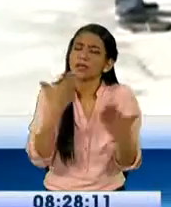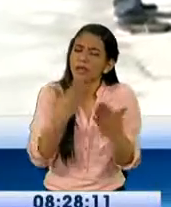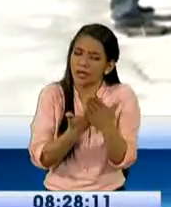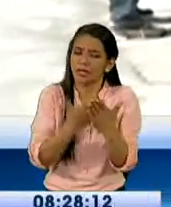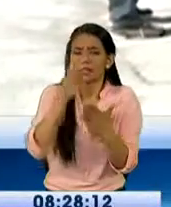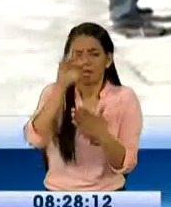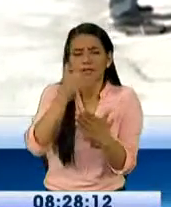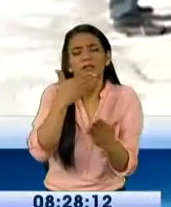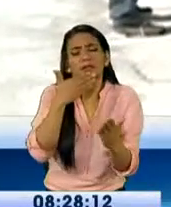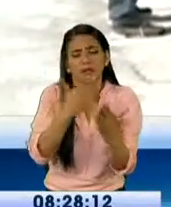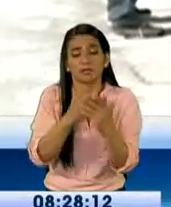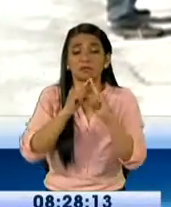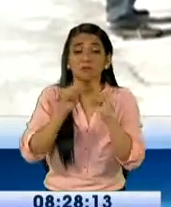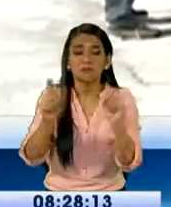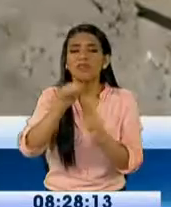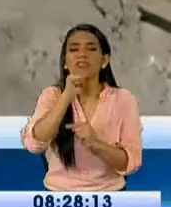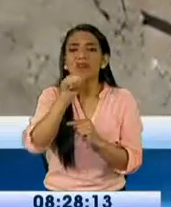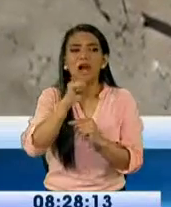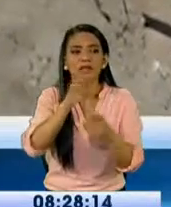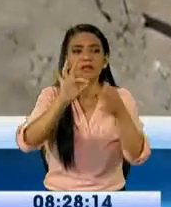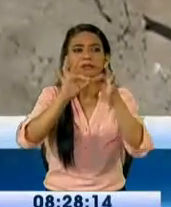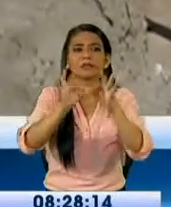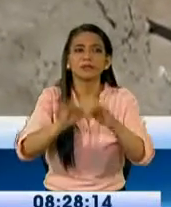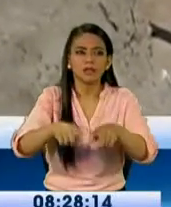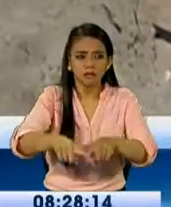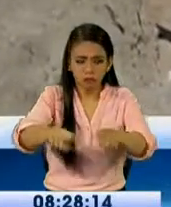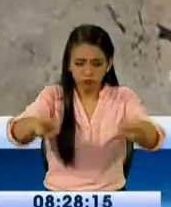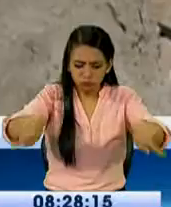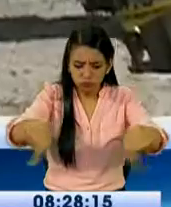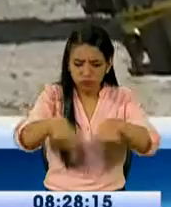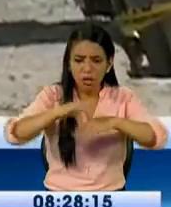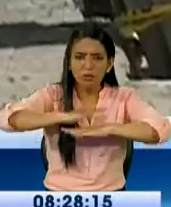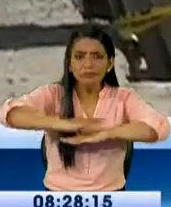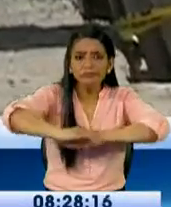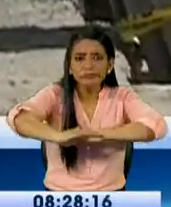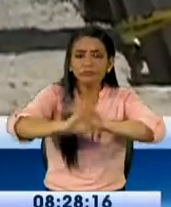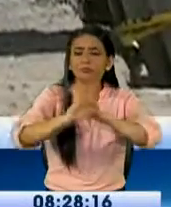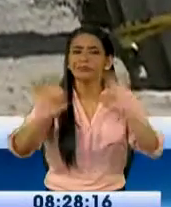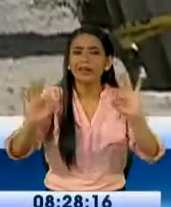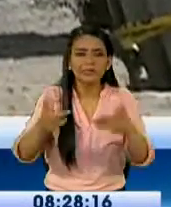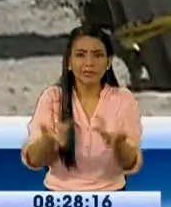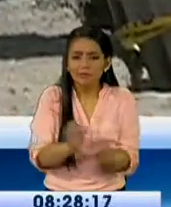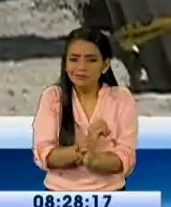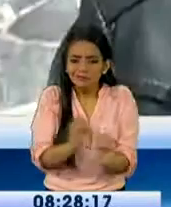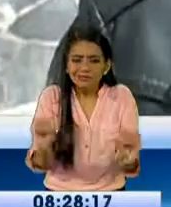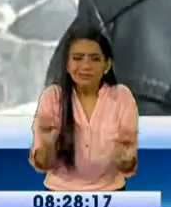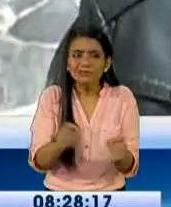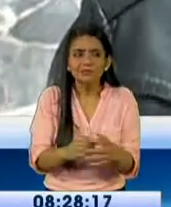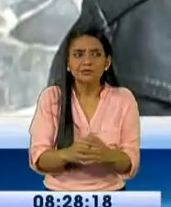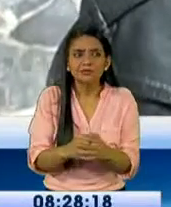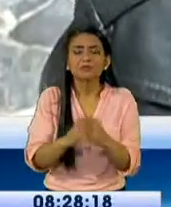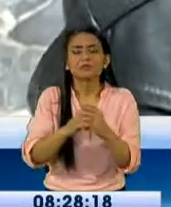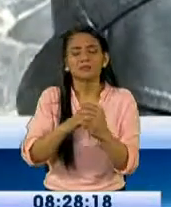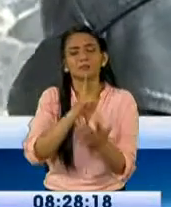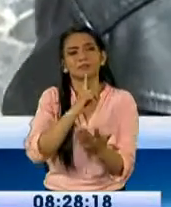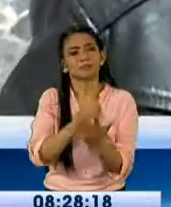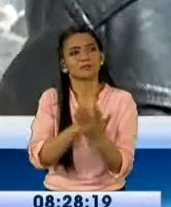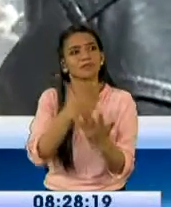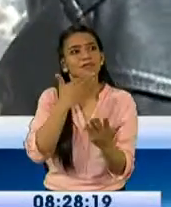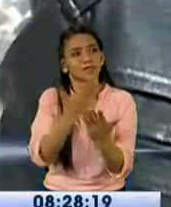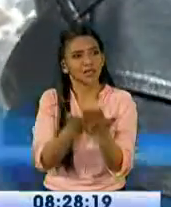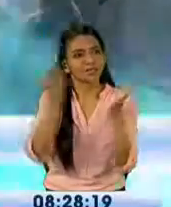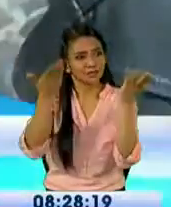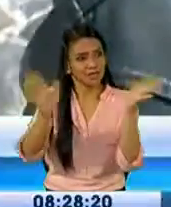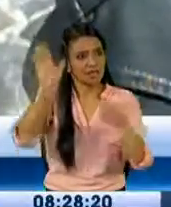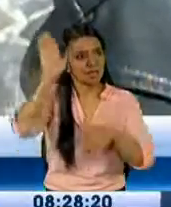aseguran que aún faltaría por arreglar el oramen que se formó en la calle producto de la obra de arreglo de la tubería. Y gracias porque ya vinieron a arreglar, pero